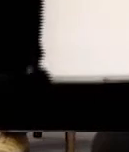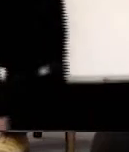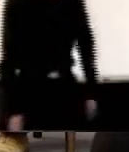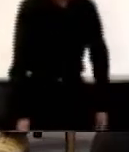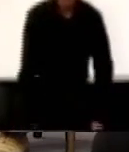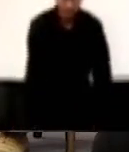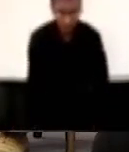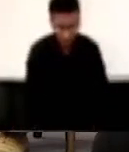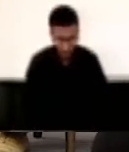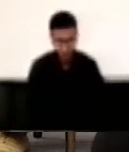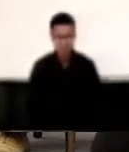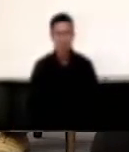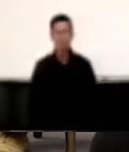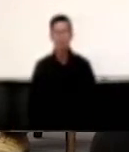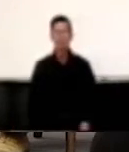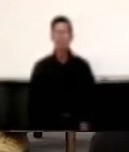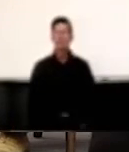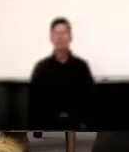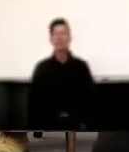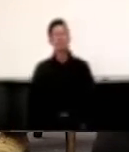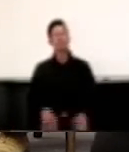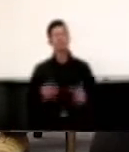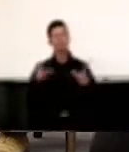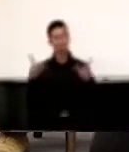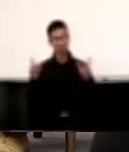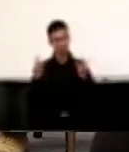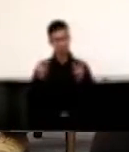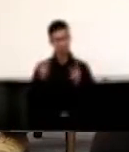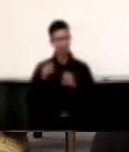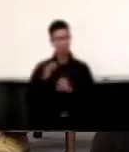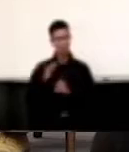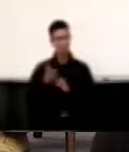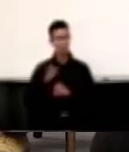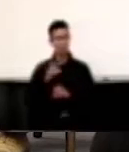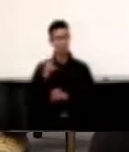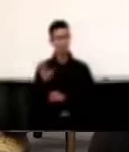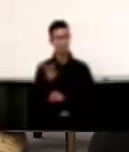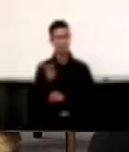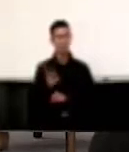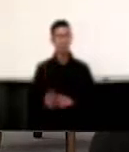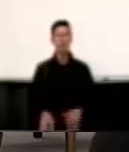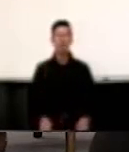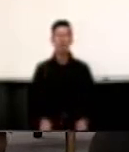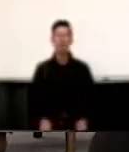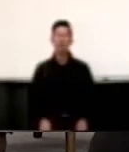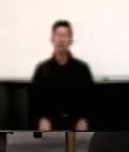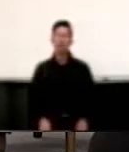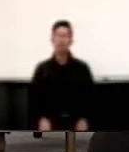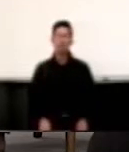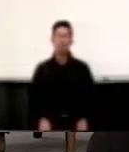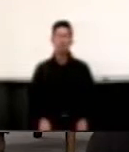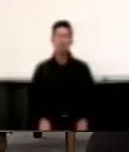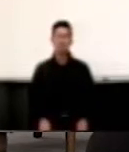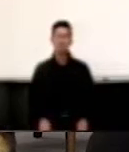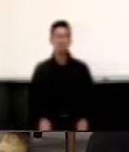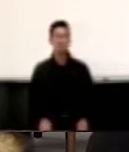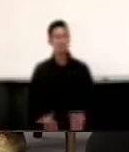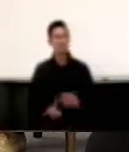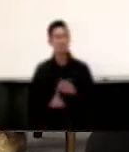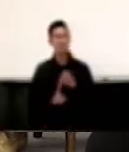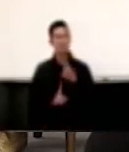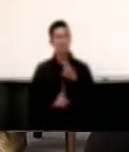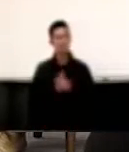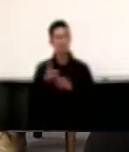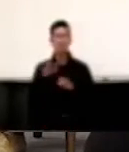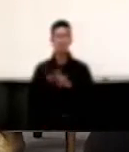Brevemente, una última pregunta de las crisis de las democracias. Los autores